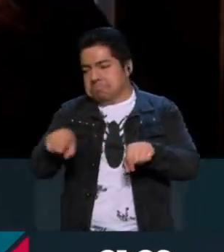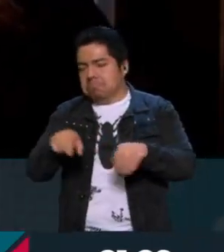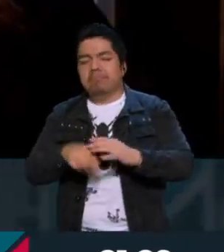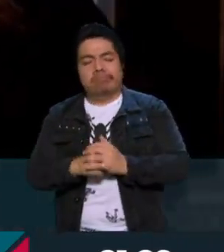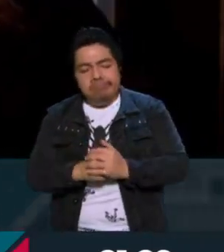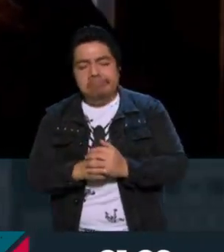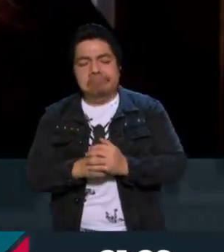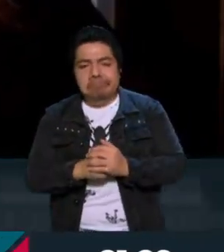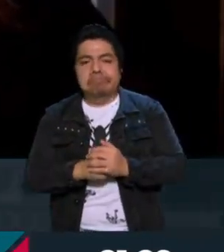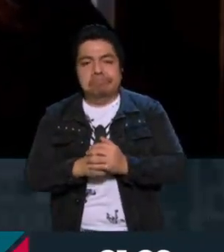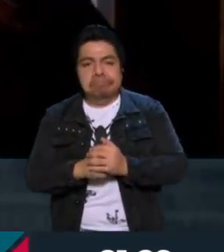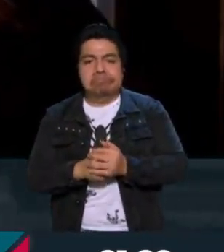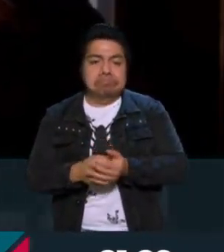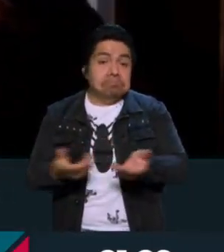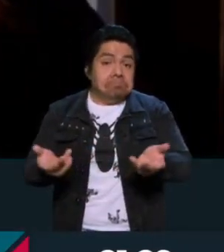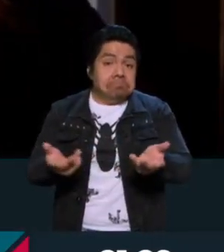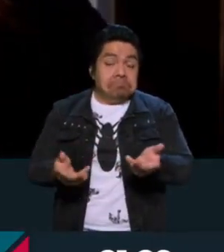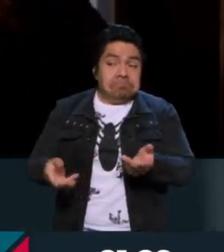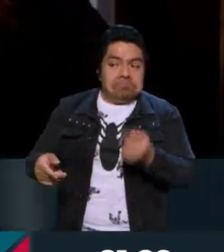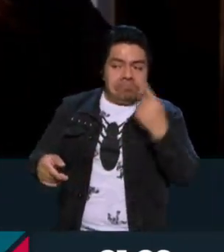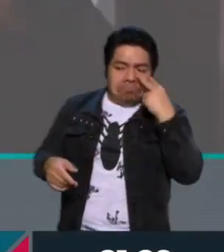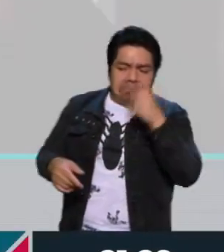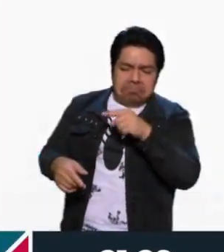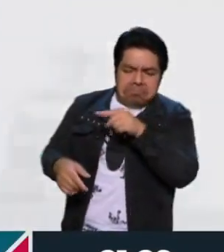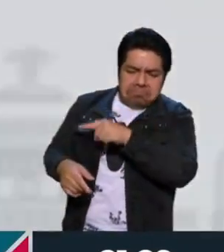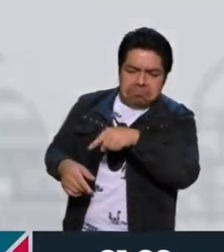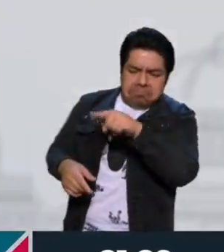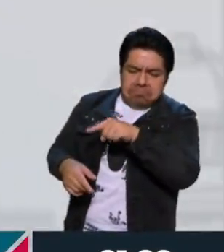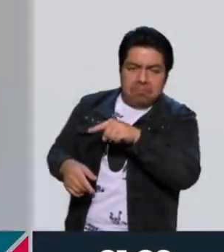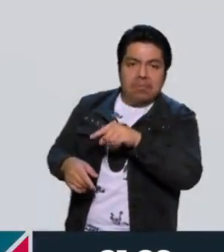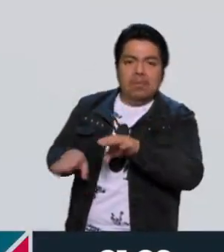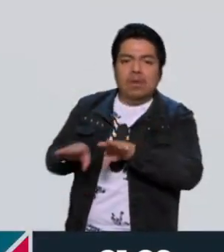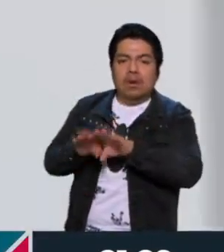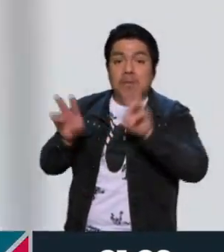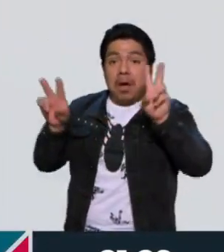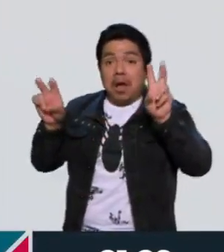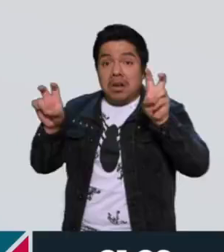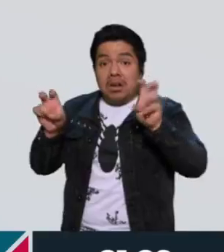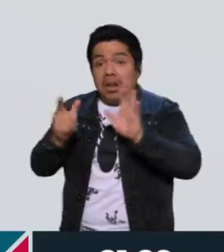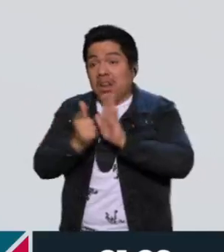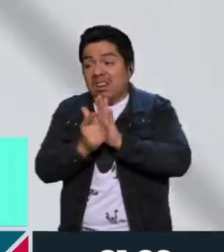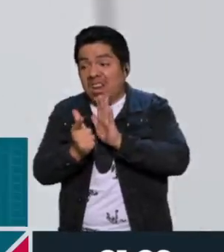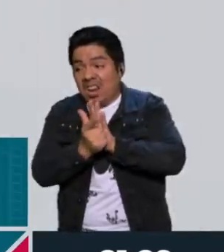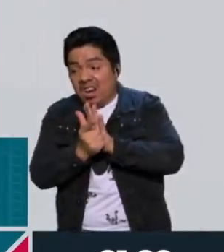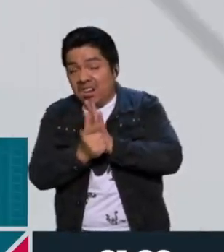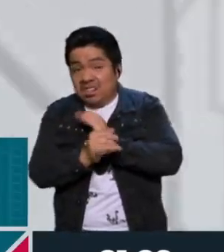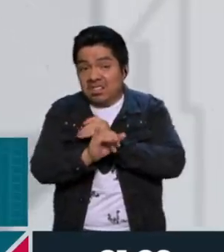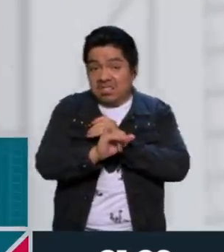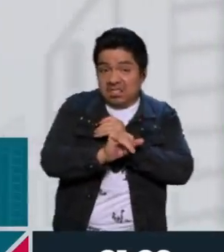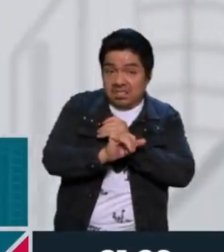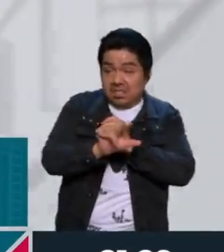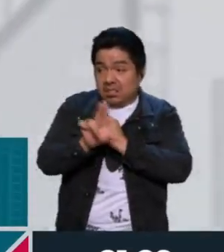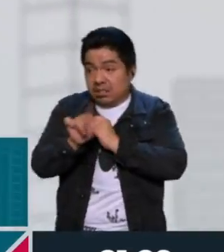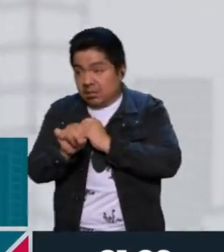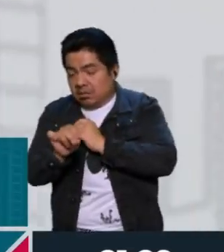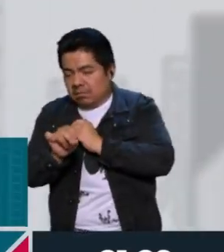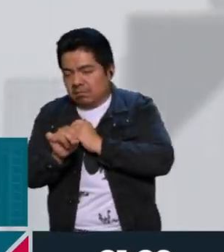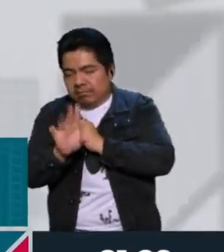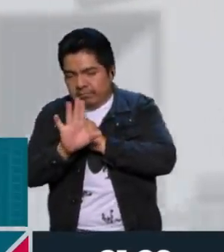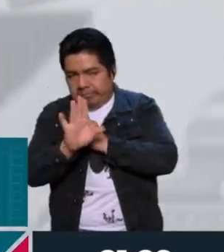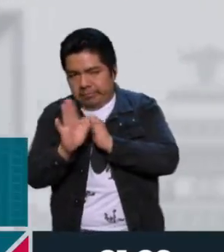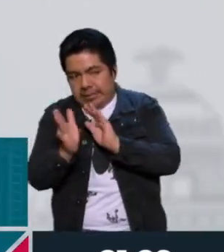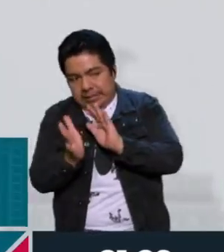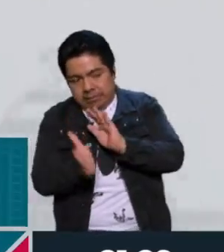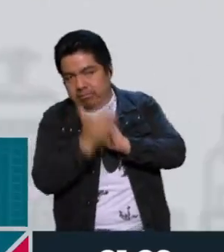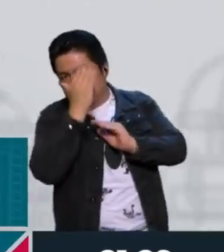parece que la mirada sobre juzgar esto como legal o no legal va más allá de esto, ¿no? Okay. O sea, hay